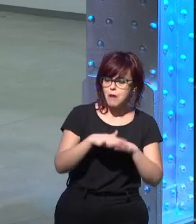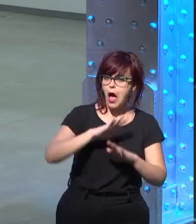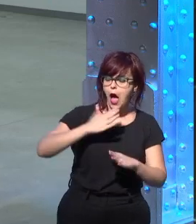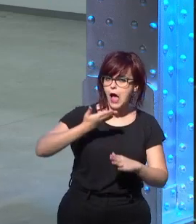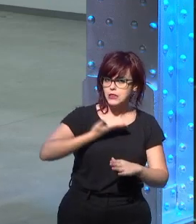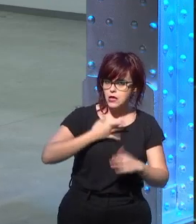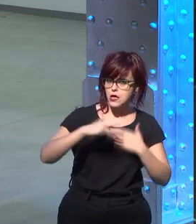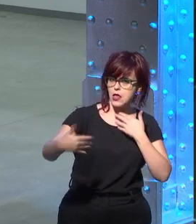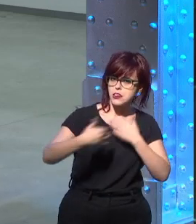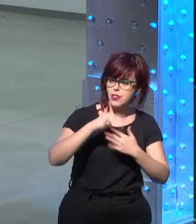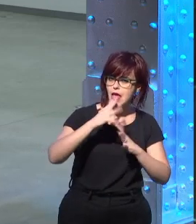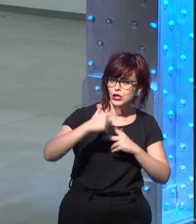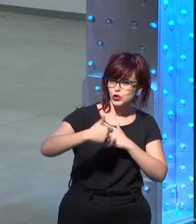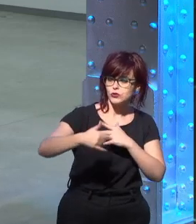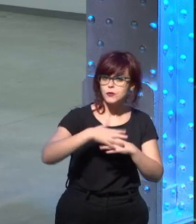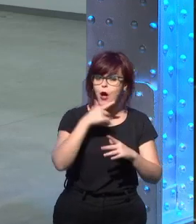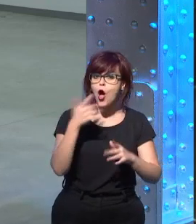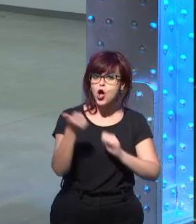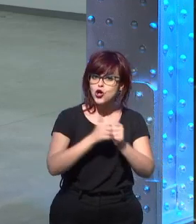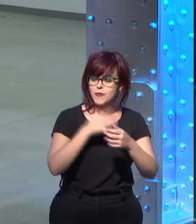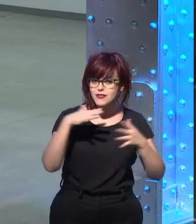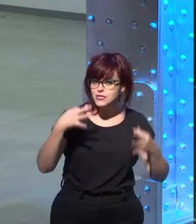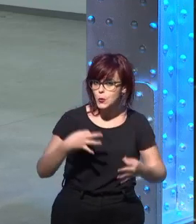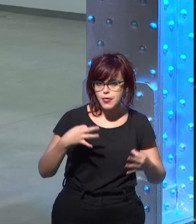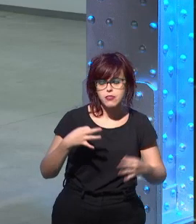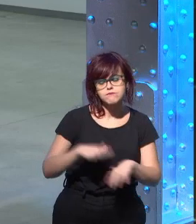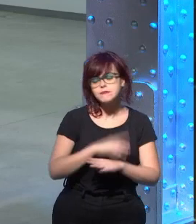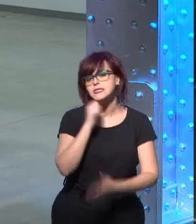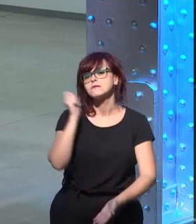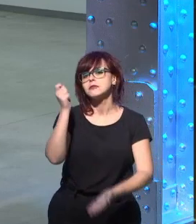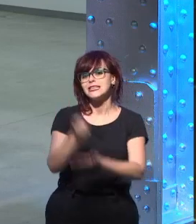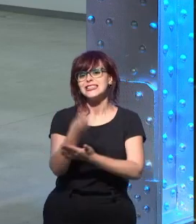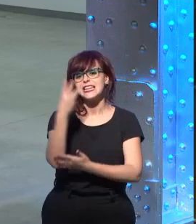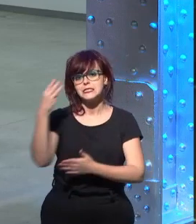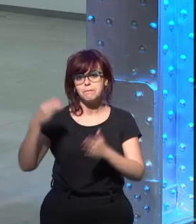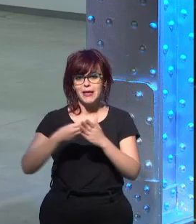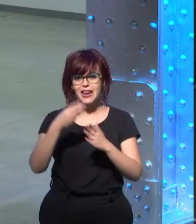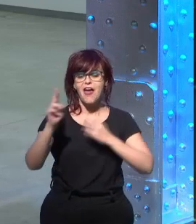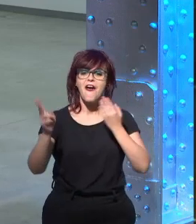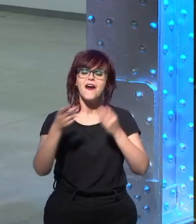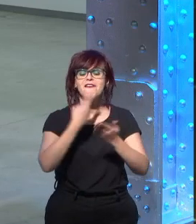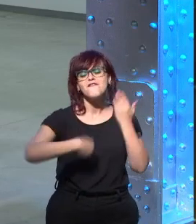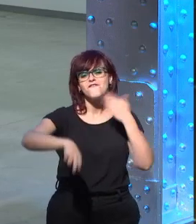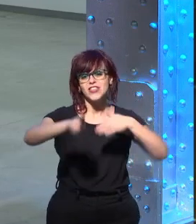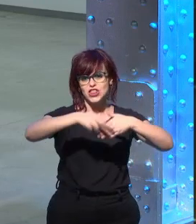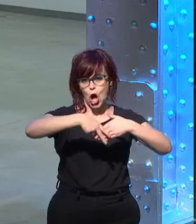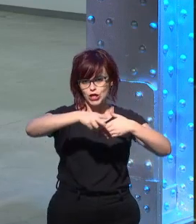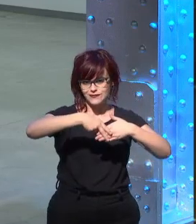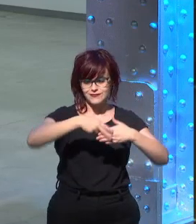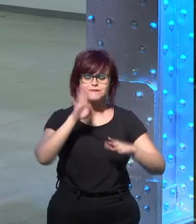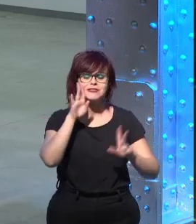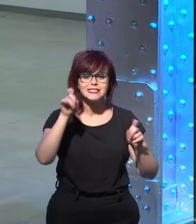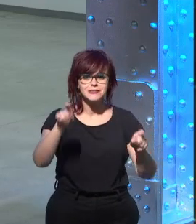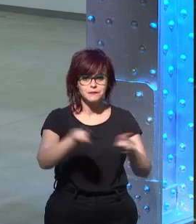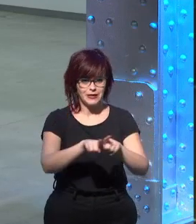ataques. Uno de ellos no había hecho copia de seguridad y pagó sus 3.000 bitcoins. Y hay otro que sí que lo había hecho y